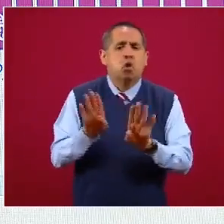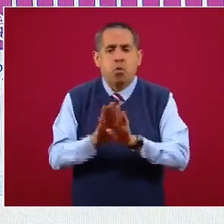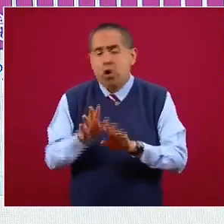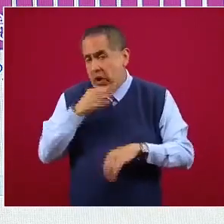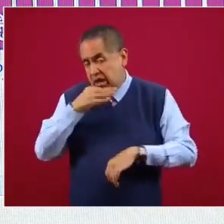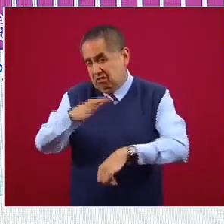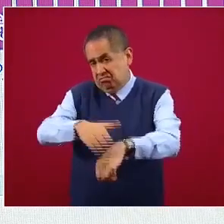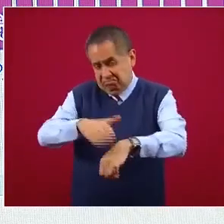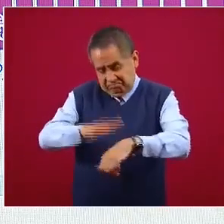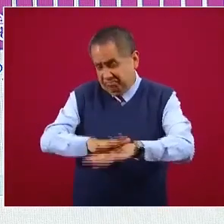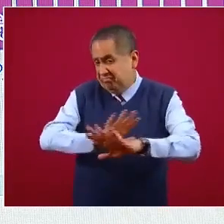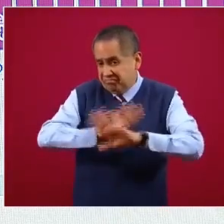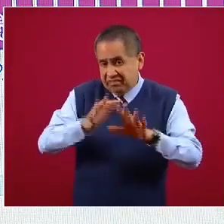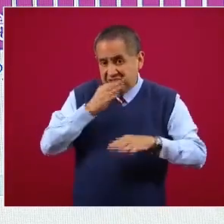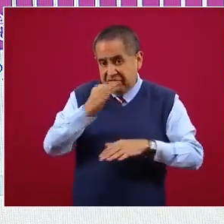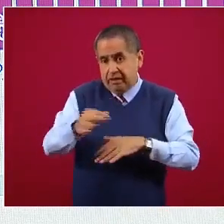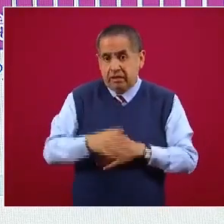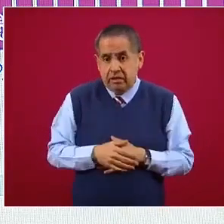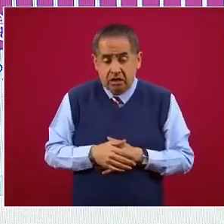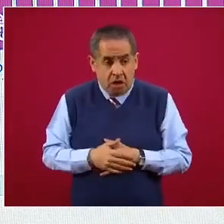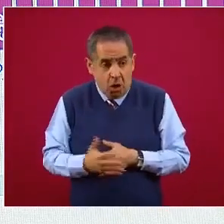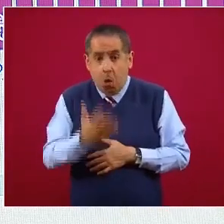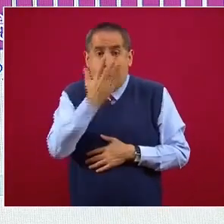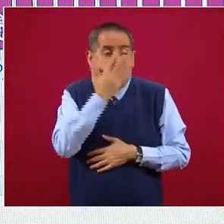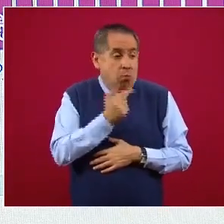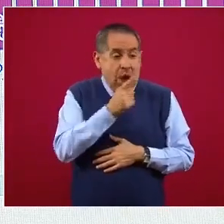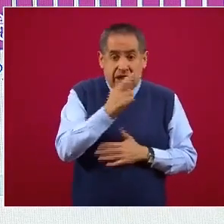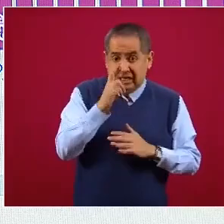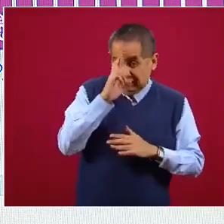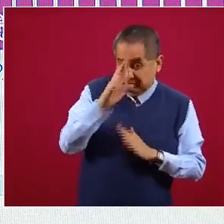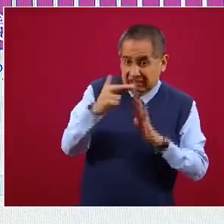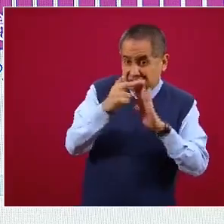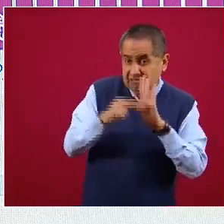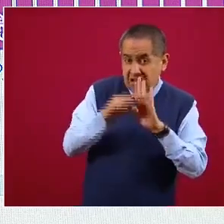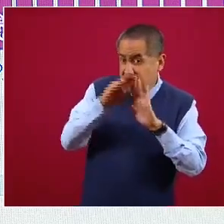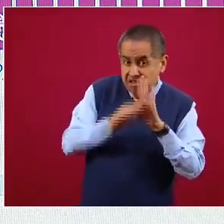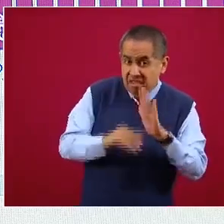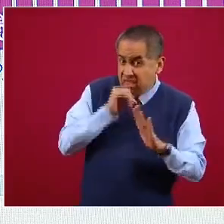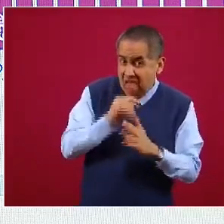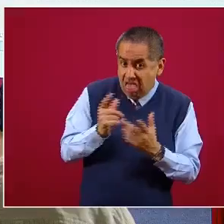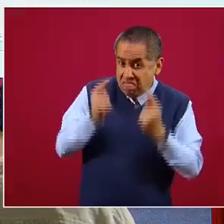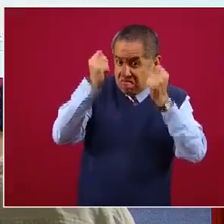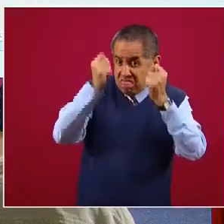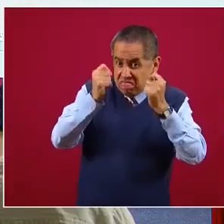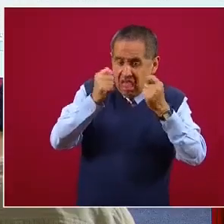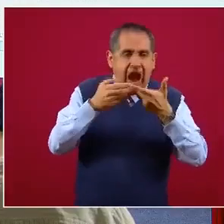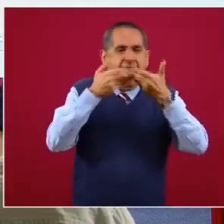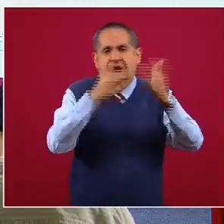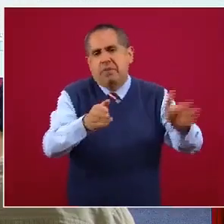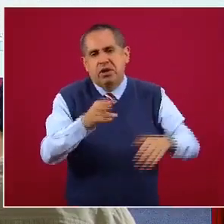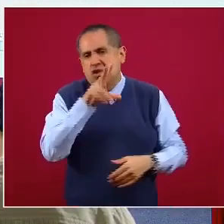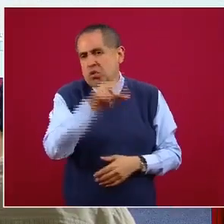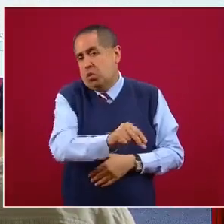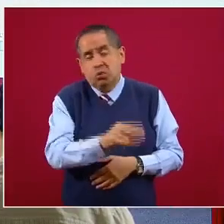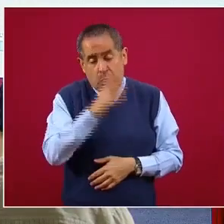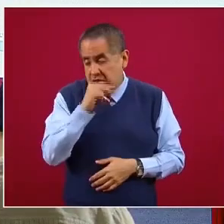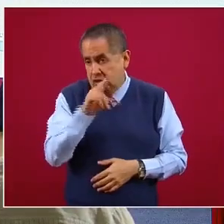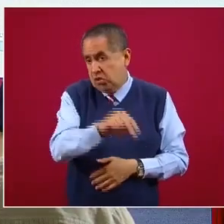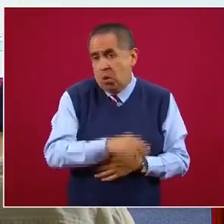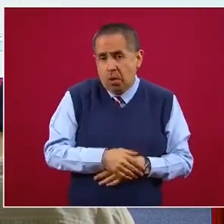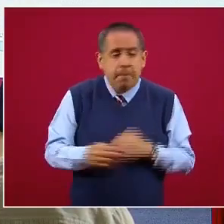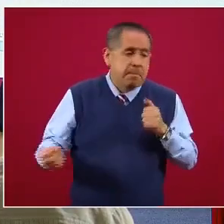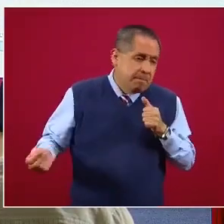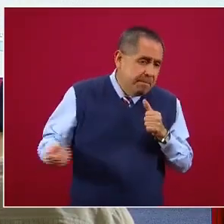señal muy clara que donde no se respeten estos procedimientos no pueden abrir.